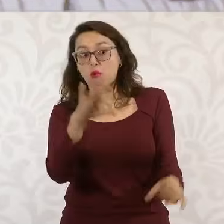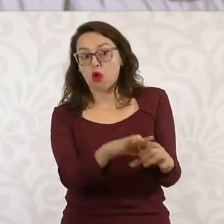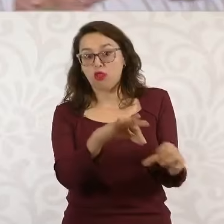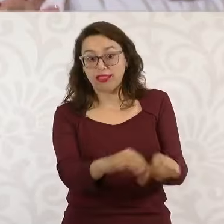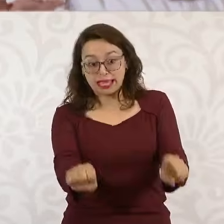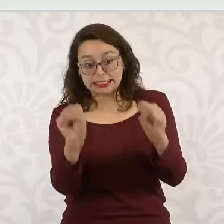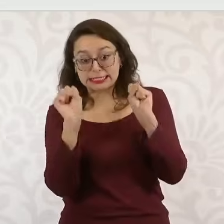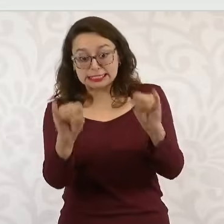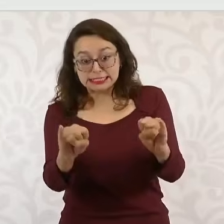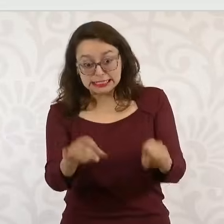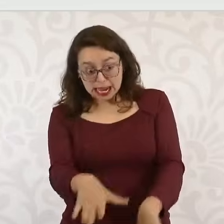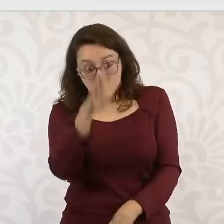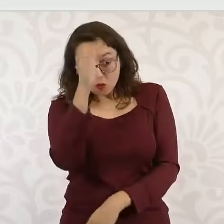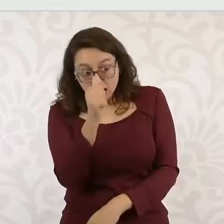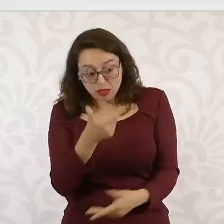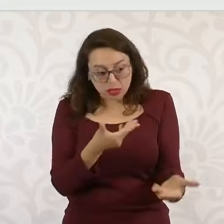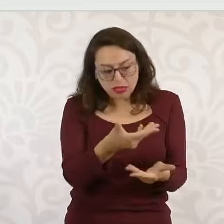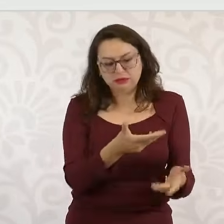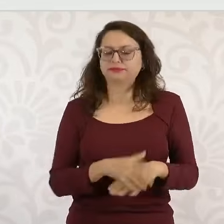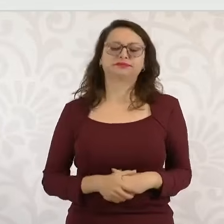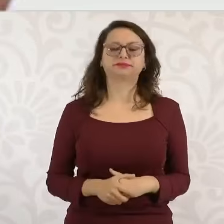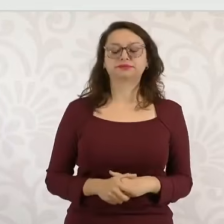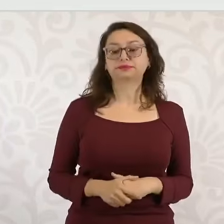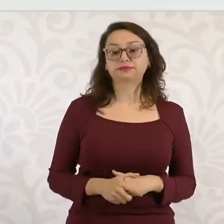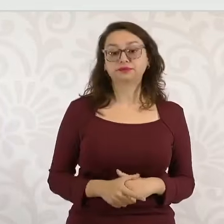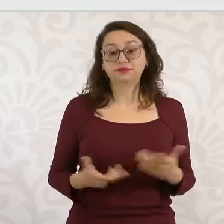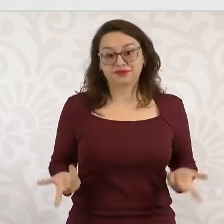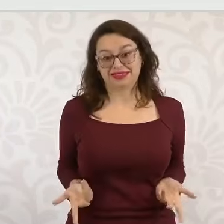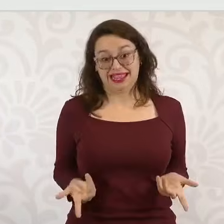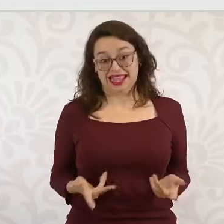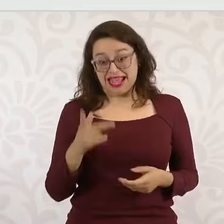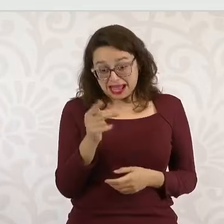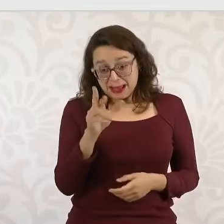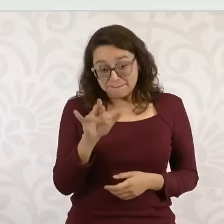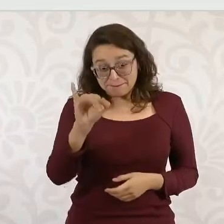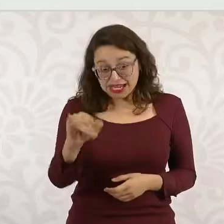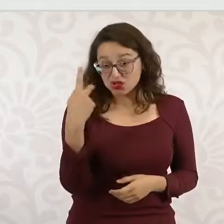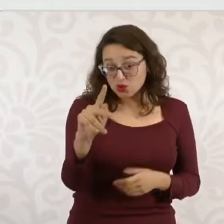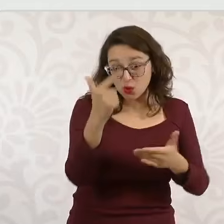por consenso, que todo el mundo estuviera de acuerdo. ¿Ustedes creen que el PRI va a estar de acuerdo con que le quiten la lista pluri?